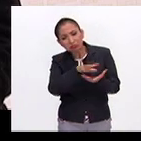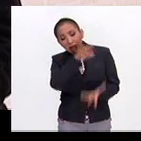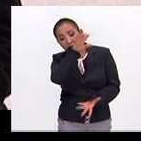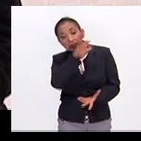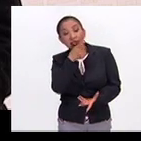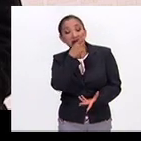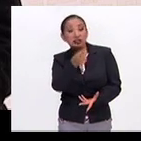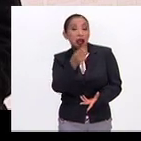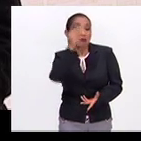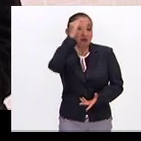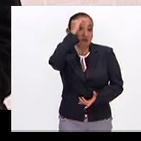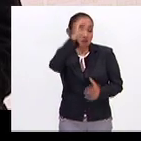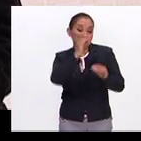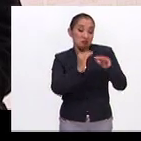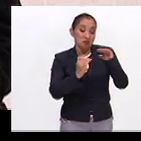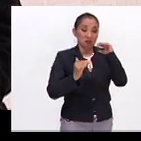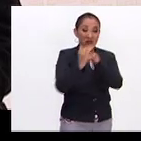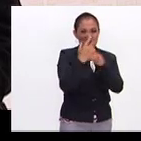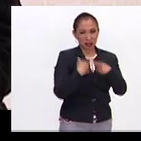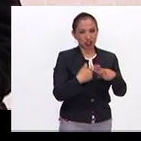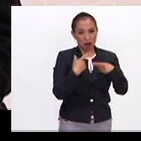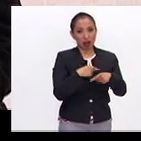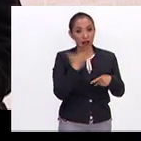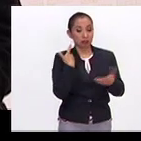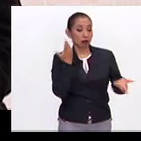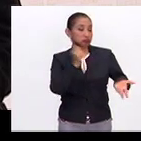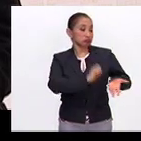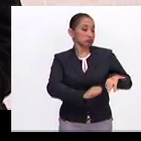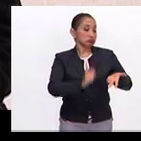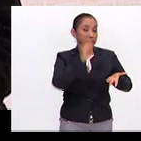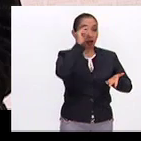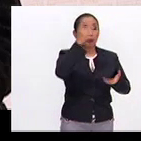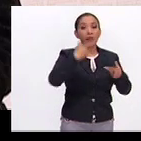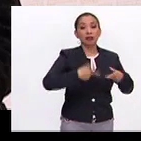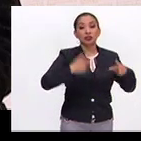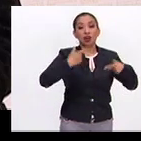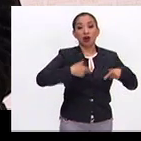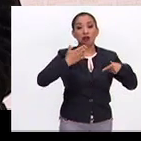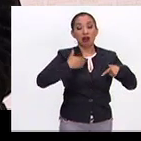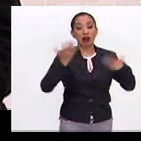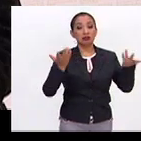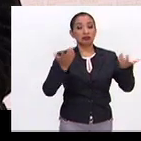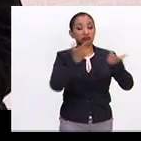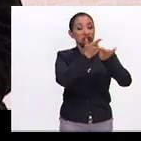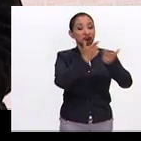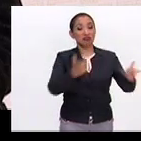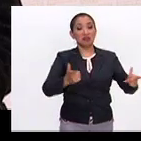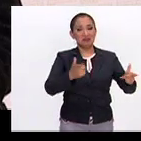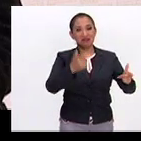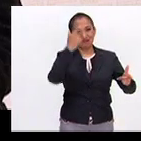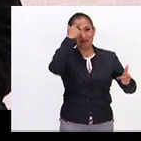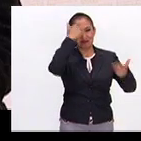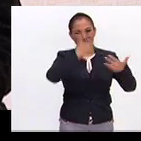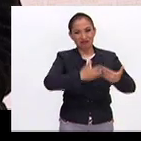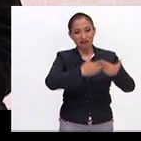o personas de razonamiento liberal están bastante desconectados de la realidad.